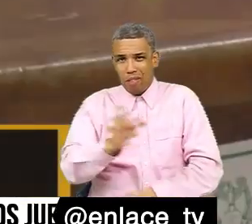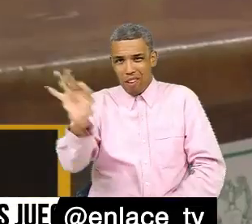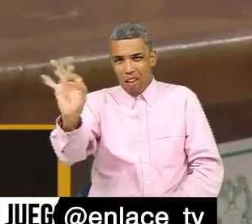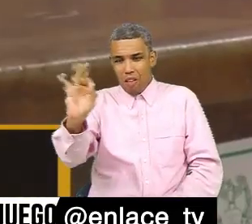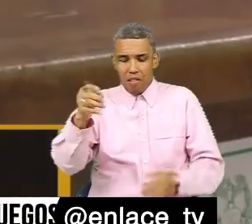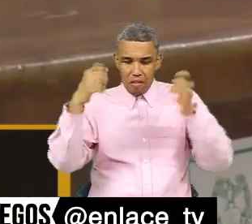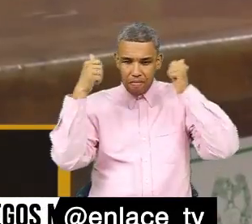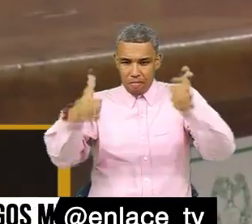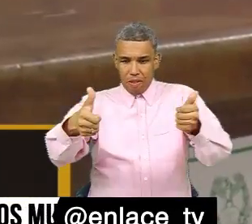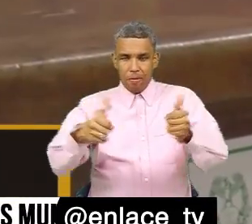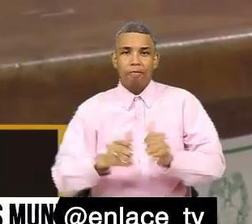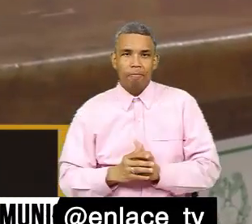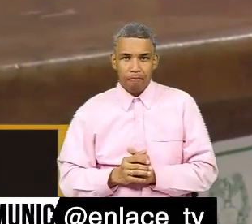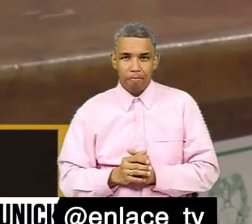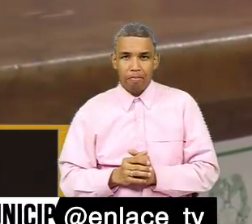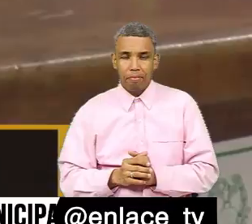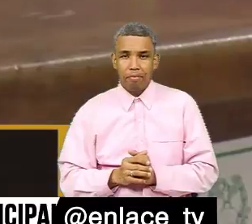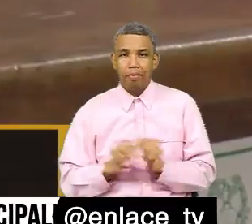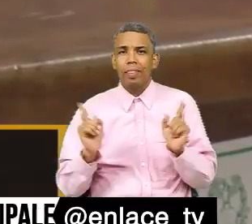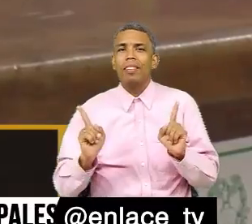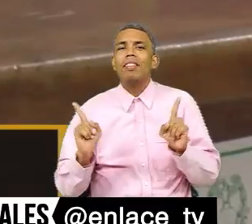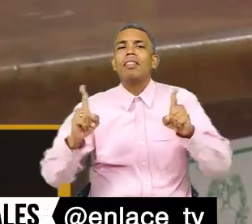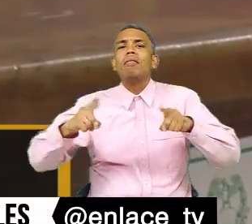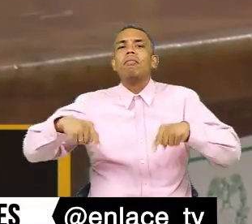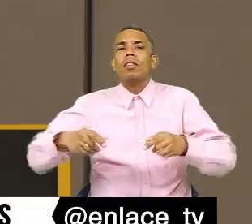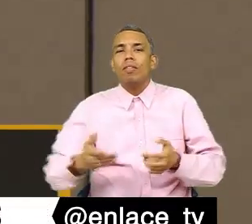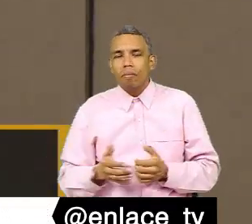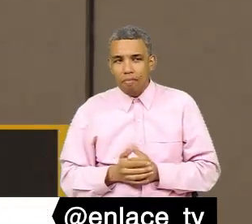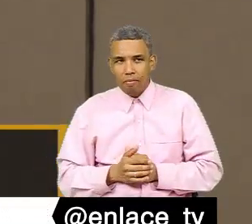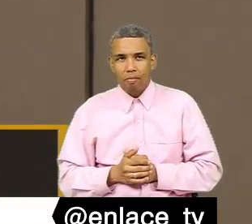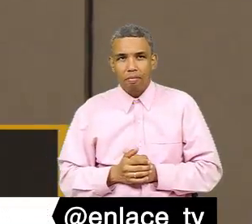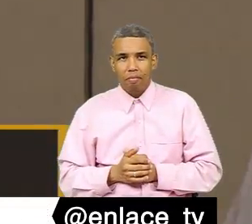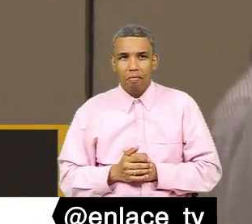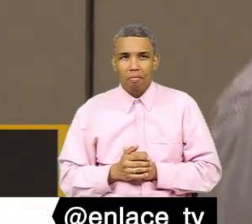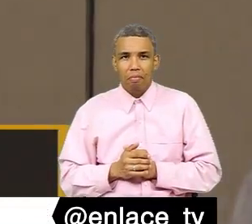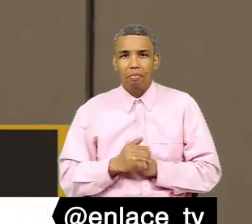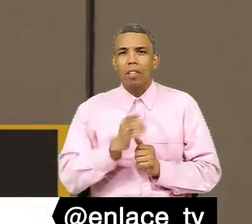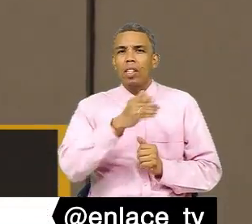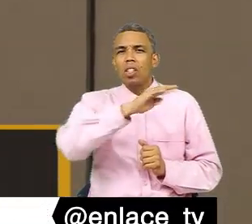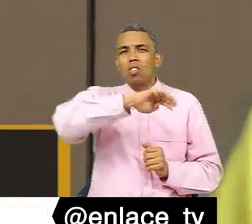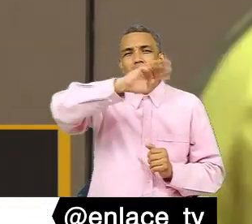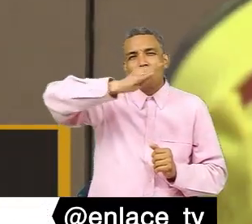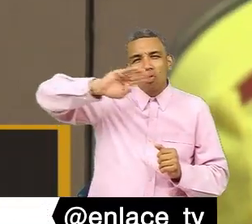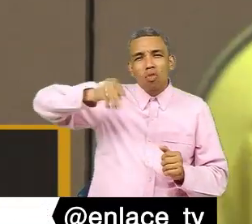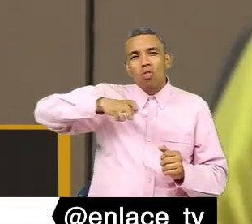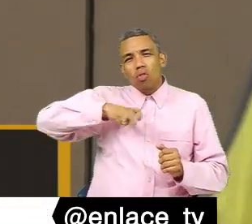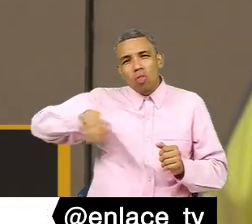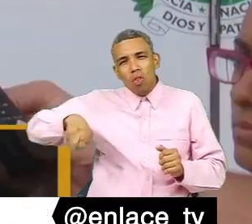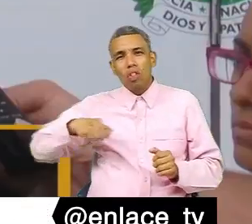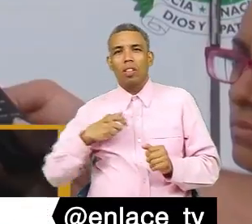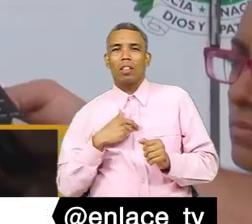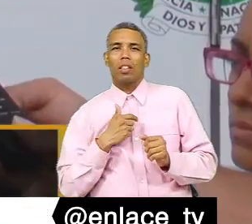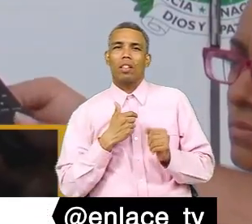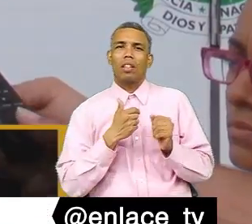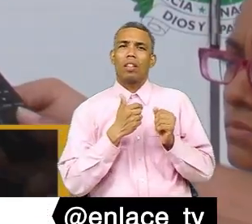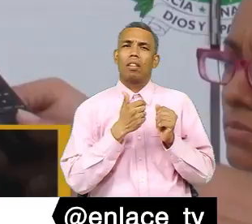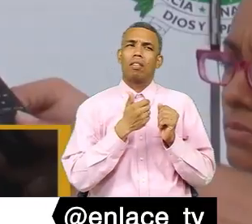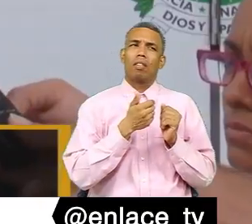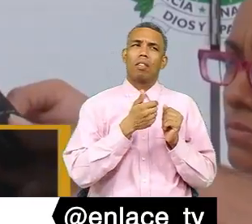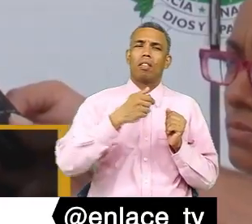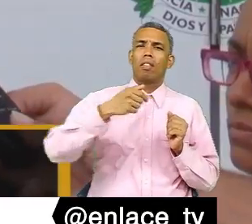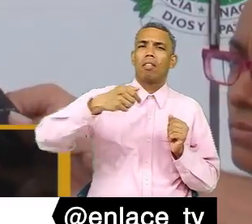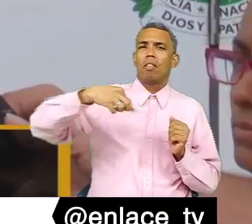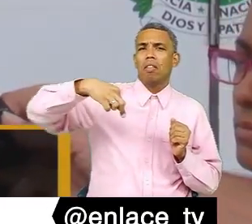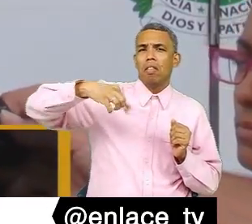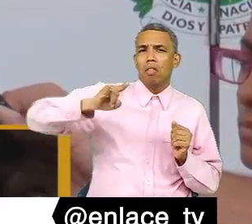inconveniente. Lo mismo acontece con los municipios del nordeste antioqueño, con Puerto Boyacá y aquí mismo en Barranca de Bermeja y los